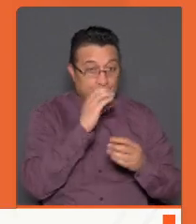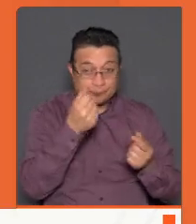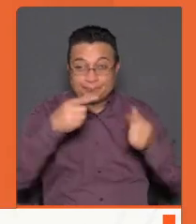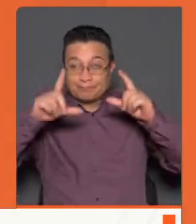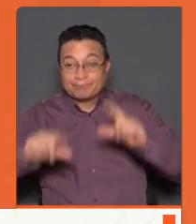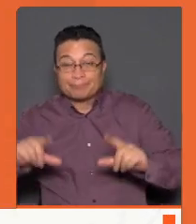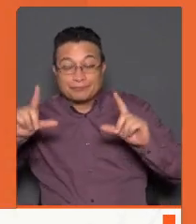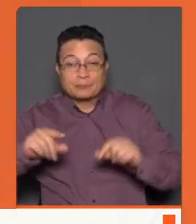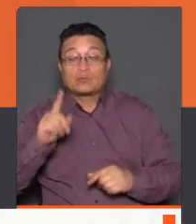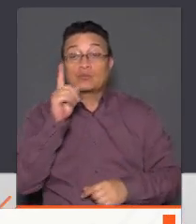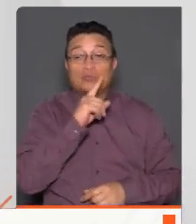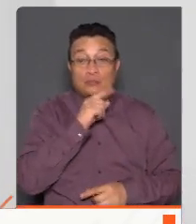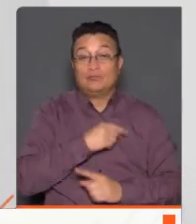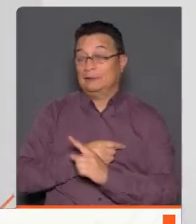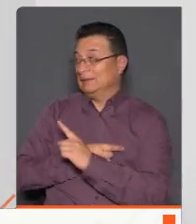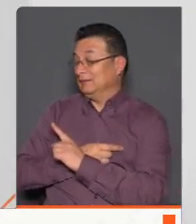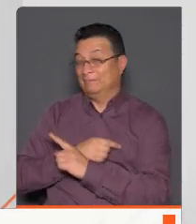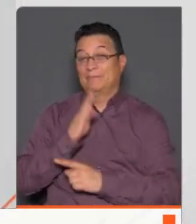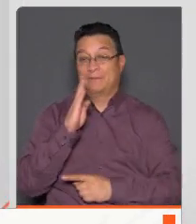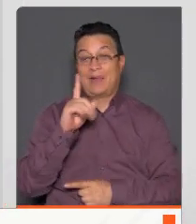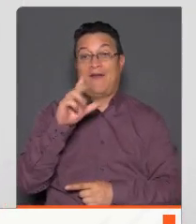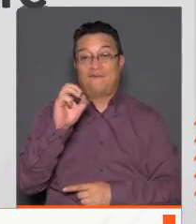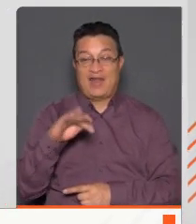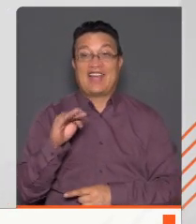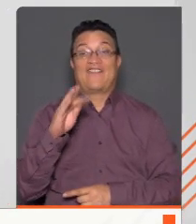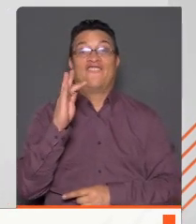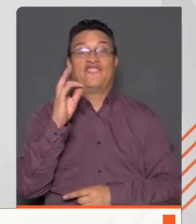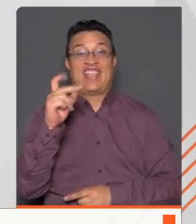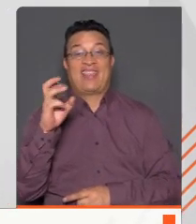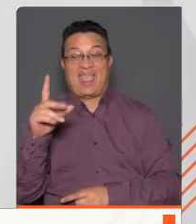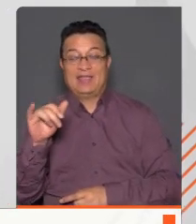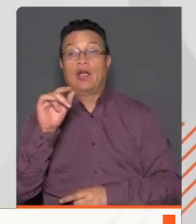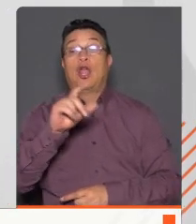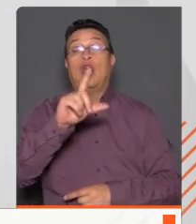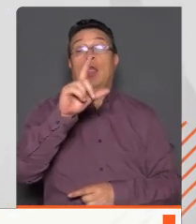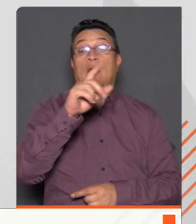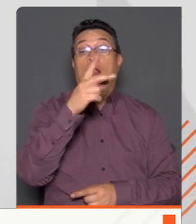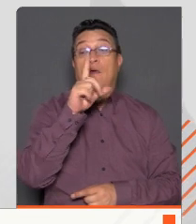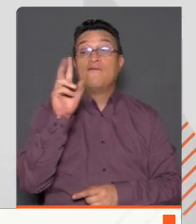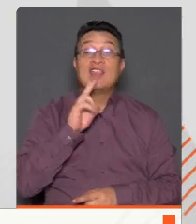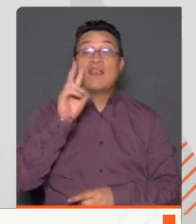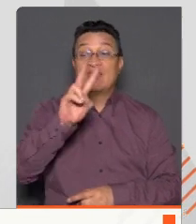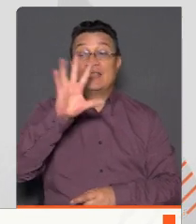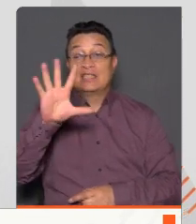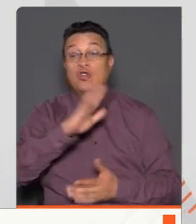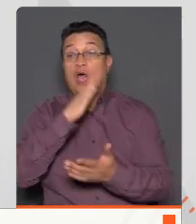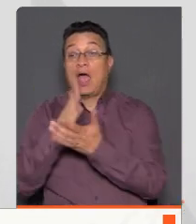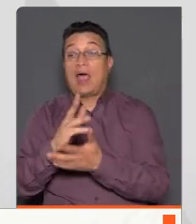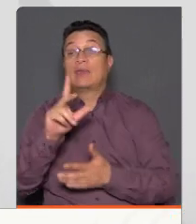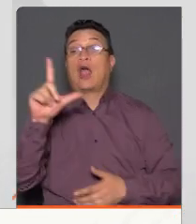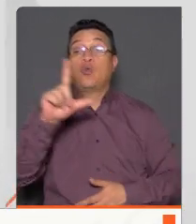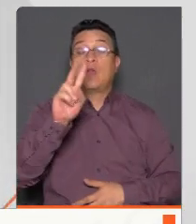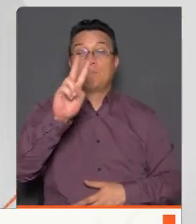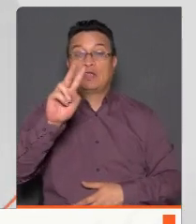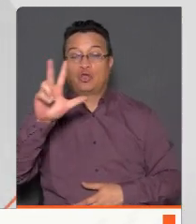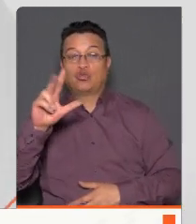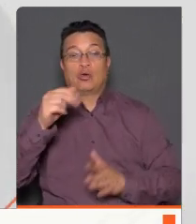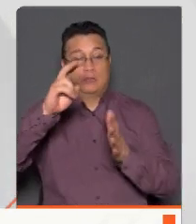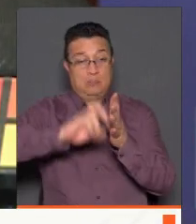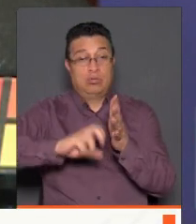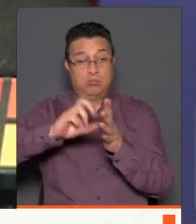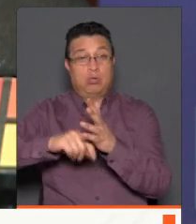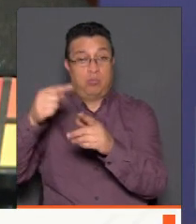oportunidad será en el Black Friday Chile entre el viernes 25 y el lunes 28 de noviembre, que ofrece descuentos en decenas de